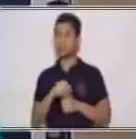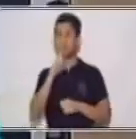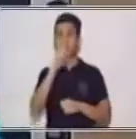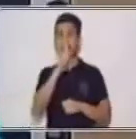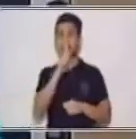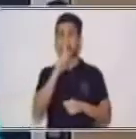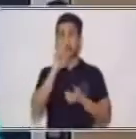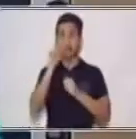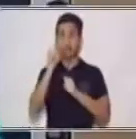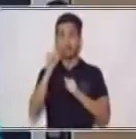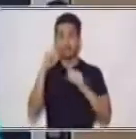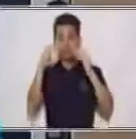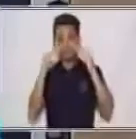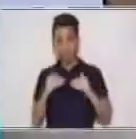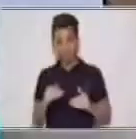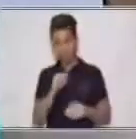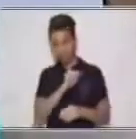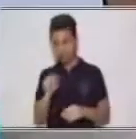115 dentro de